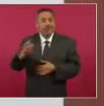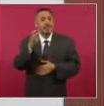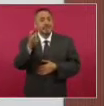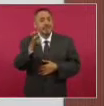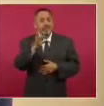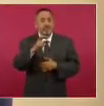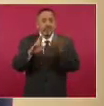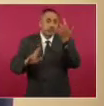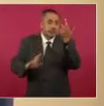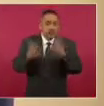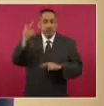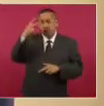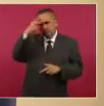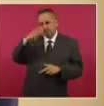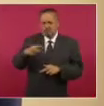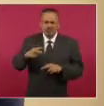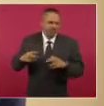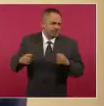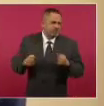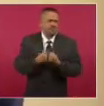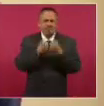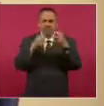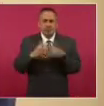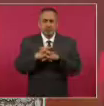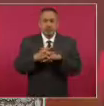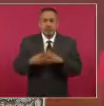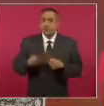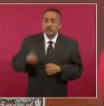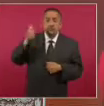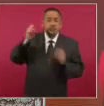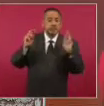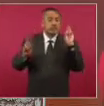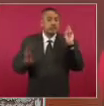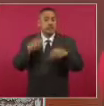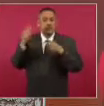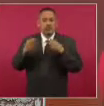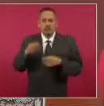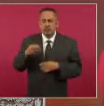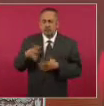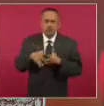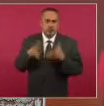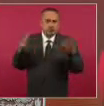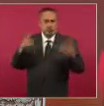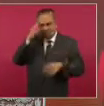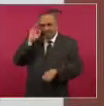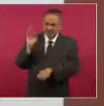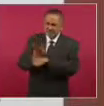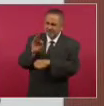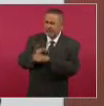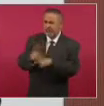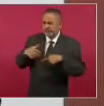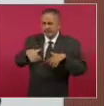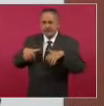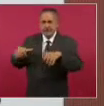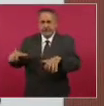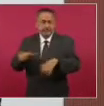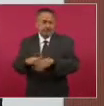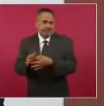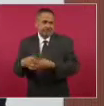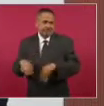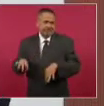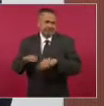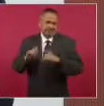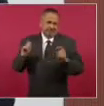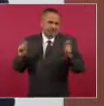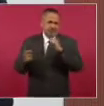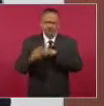Revolución Mexicana. Fue la primera en el mundo por su dimensión social y la más profunda